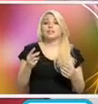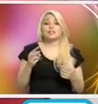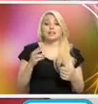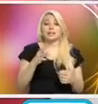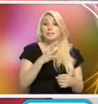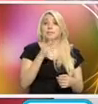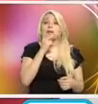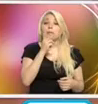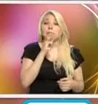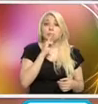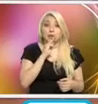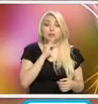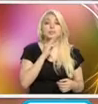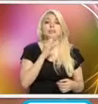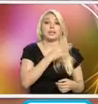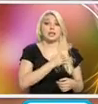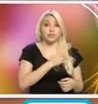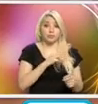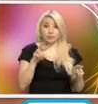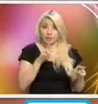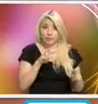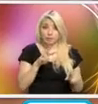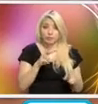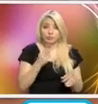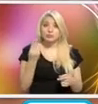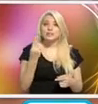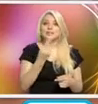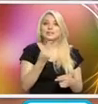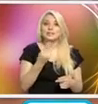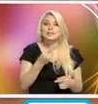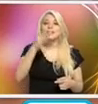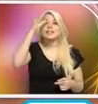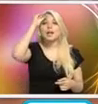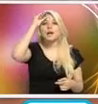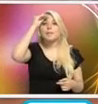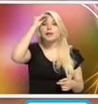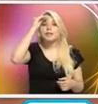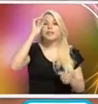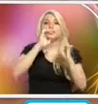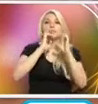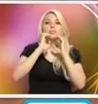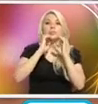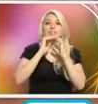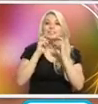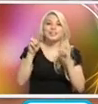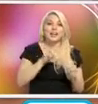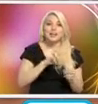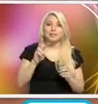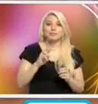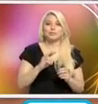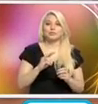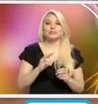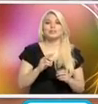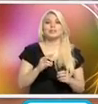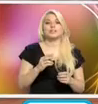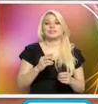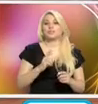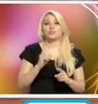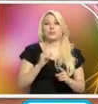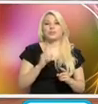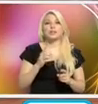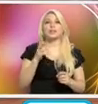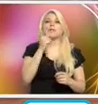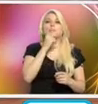aprendizaje, donde tú como alguien que contiene este hijo y le dice, estos son los límites y aquí puedes hacer lo que quieras, te puedes equivocar porque además